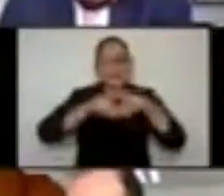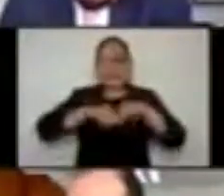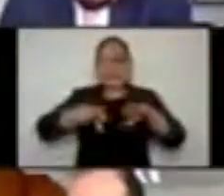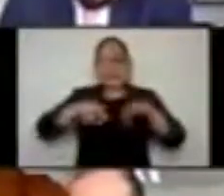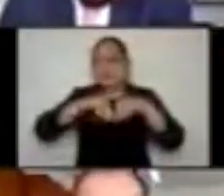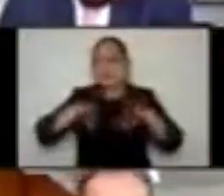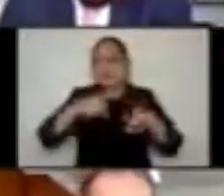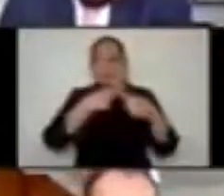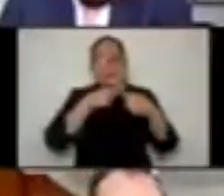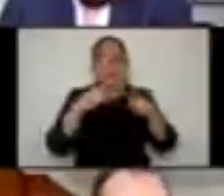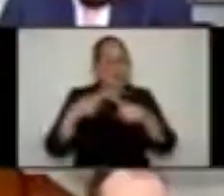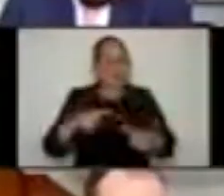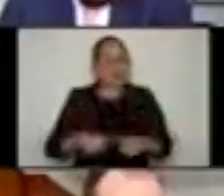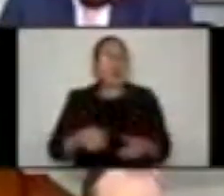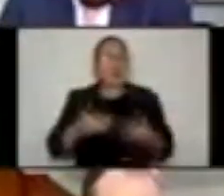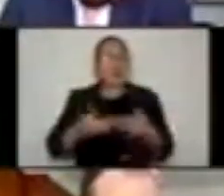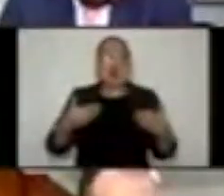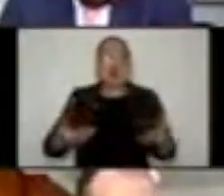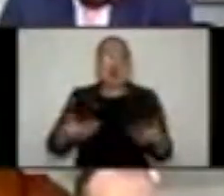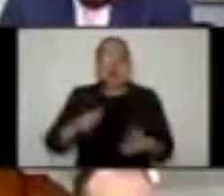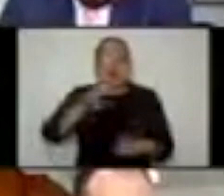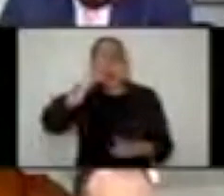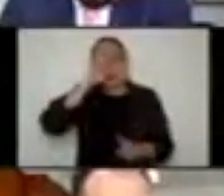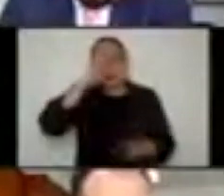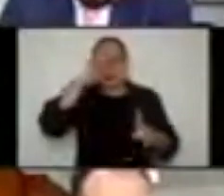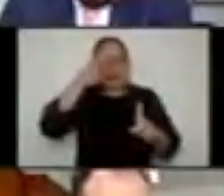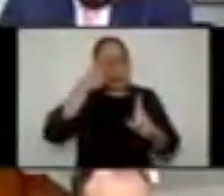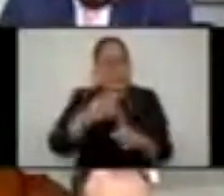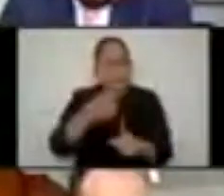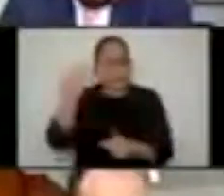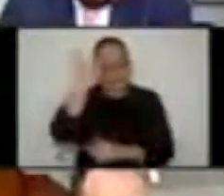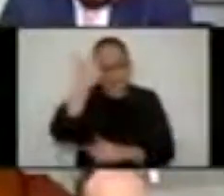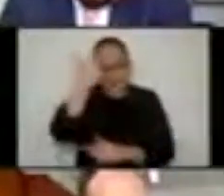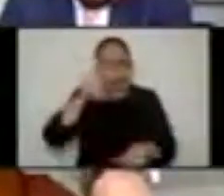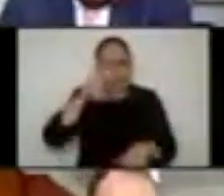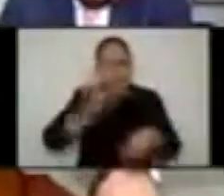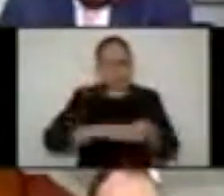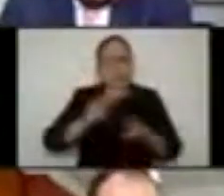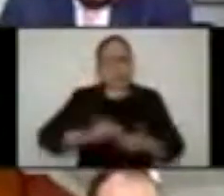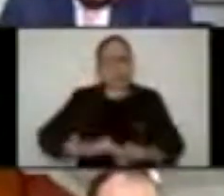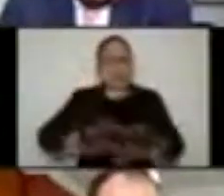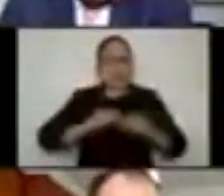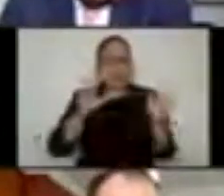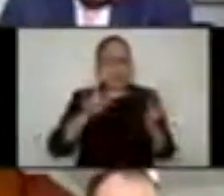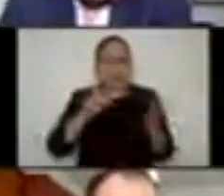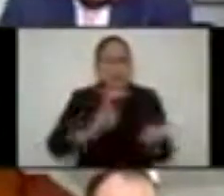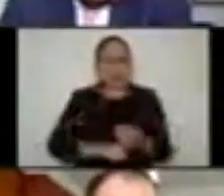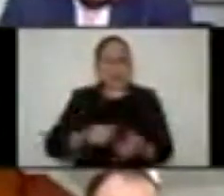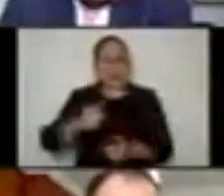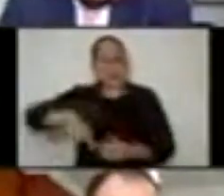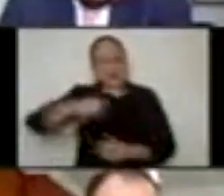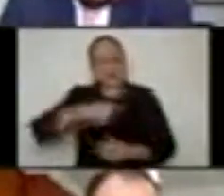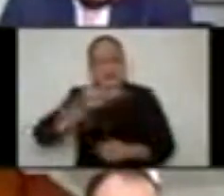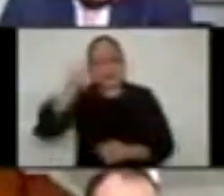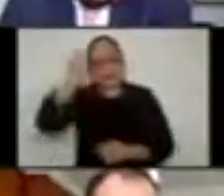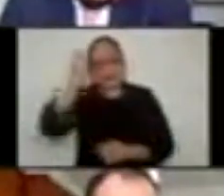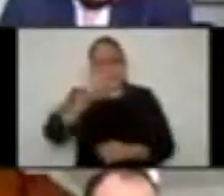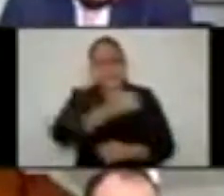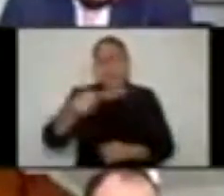de manera frontal, de manera sólida, me parece, en la lógica de que los